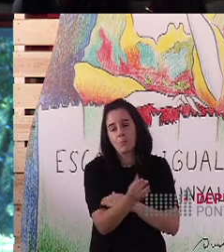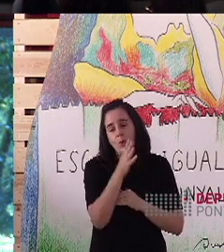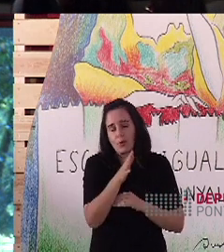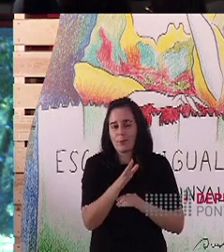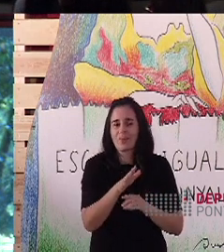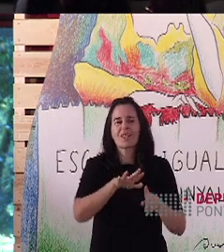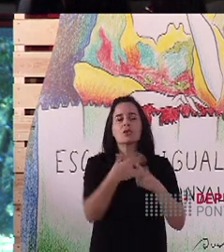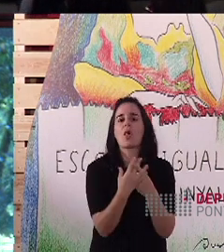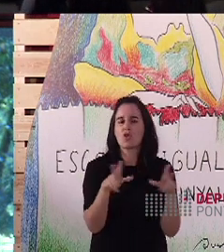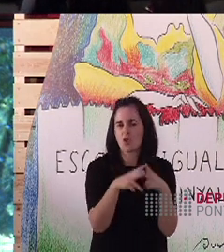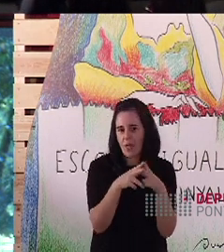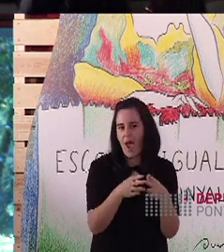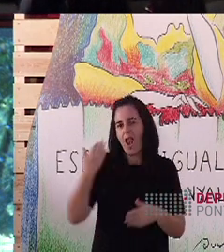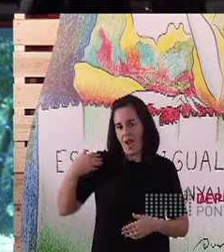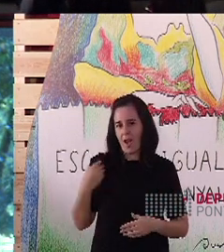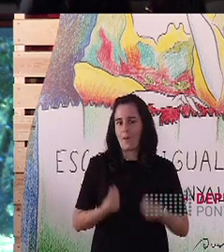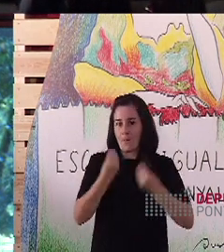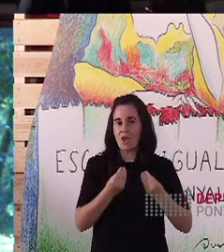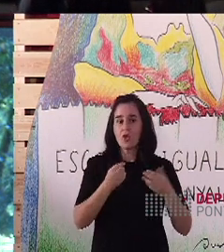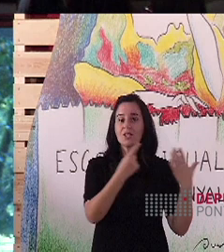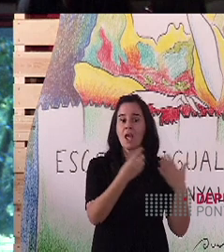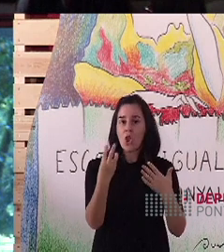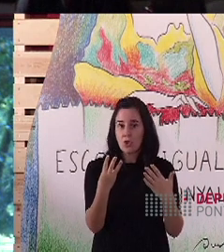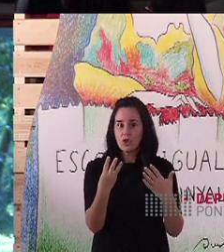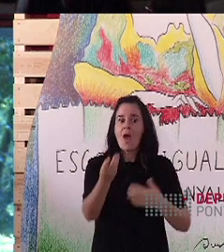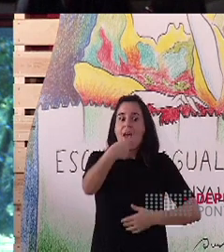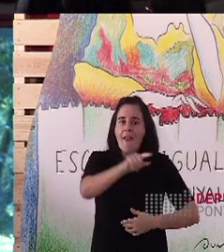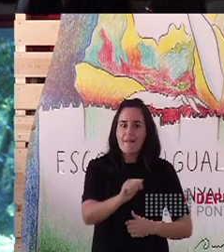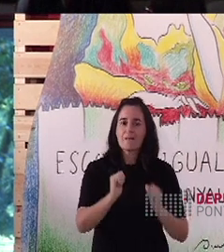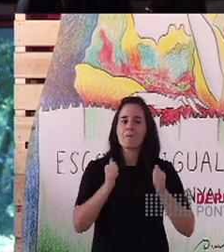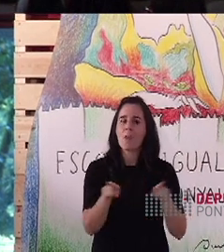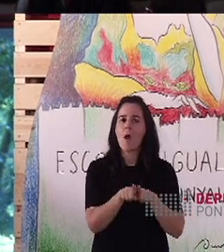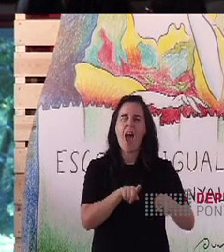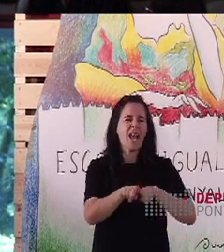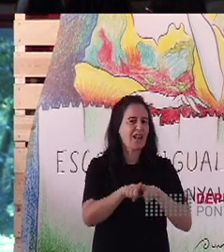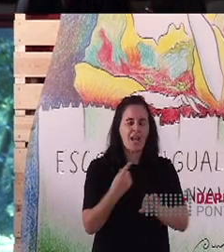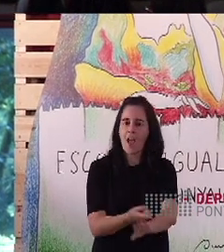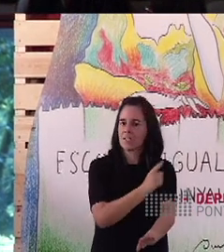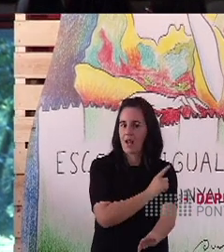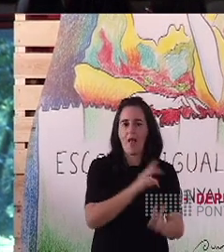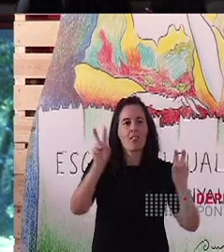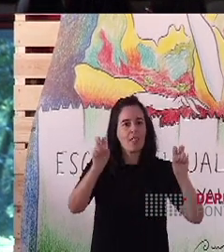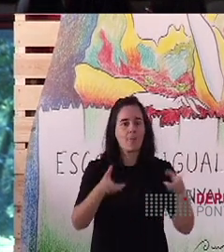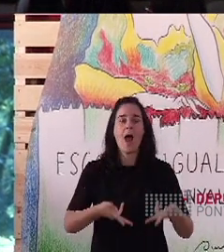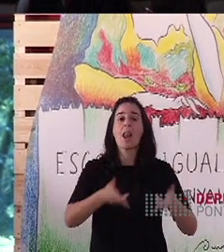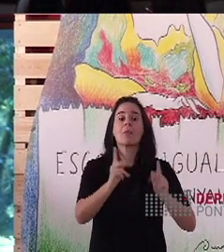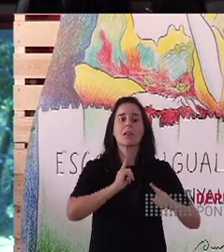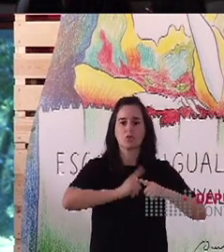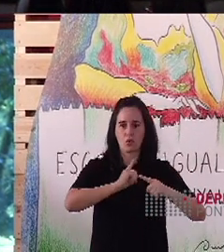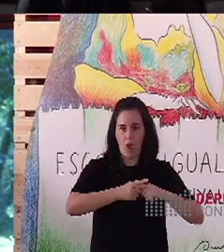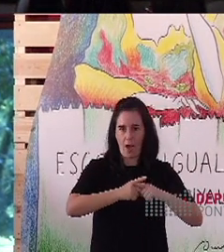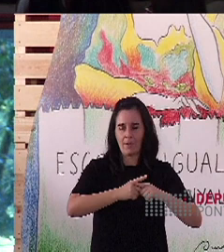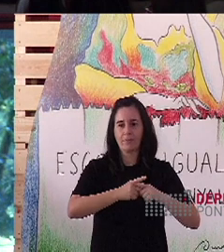mayo del 68, va a hacer una crítica radical a esa concepción de la libertad sexual que solamente